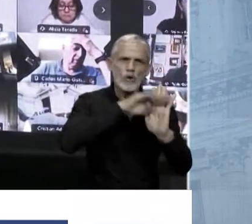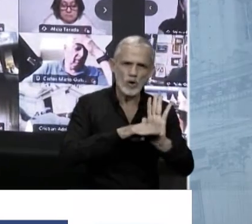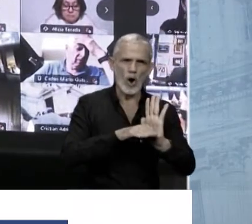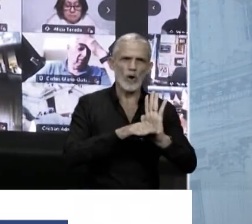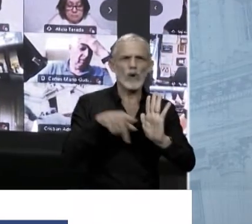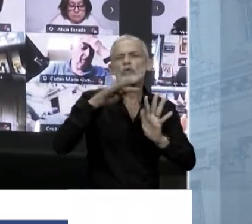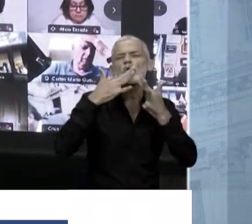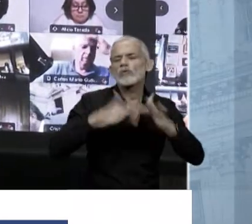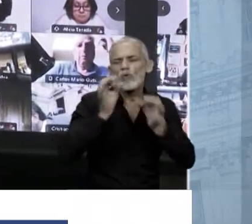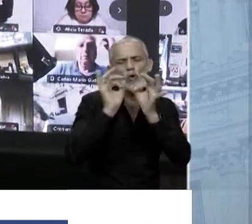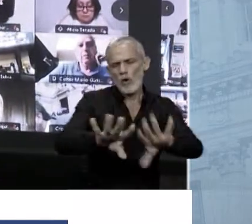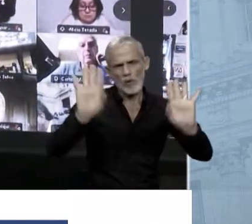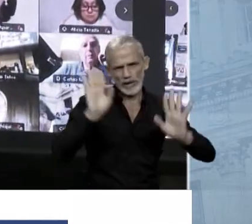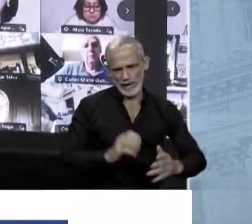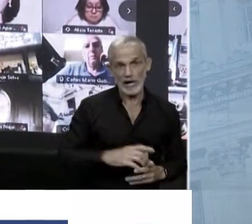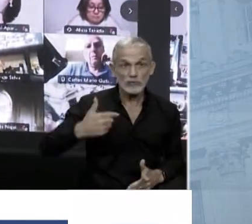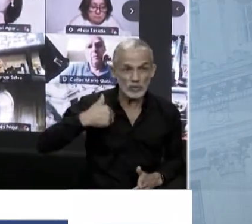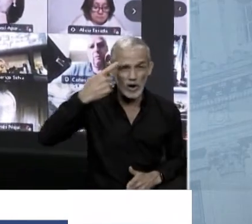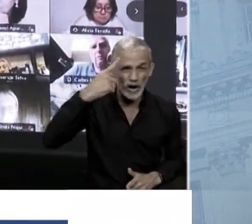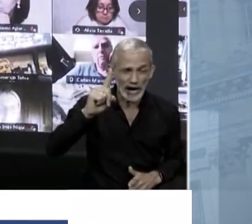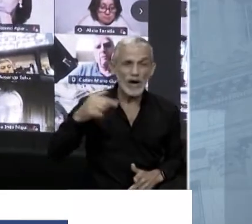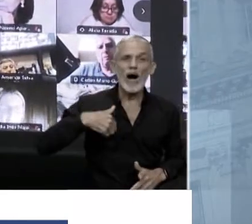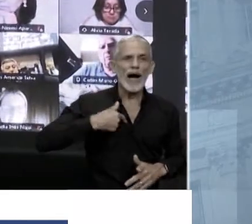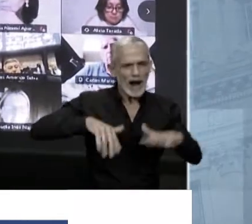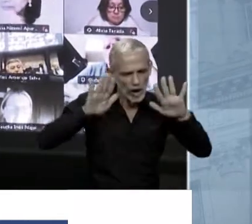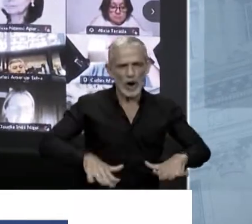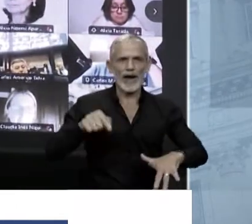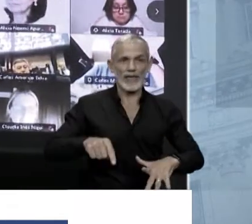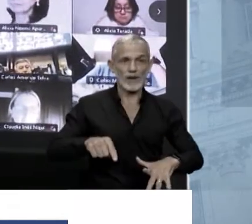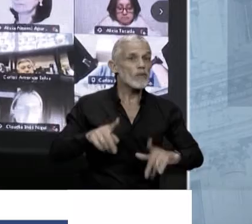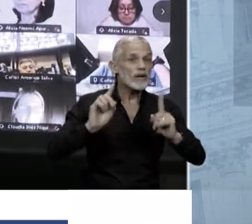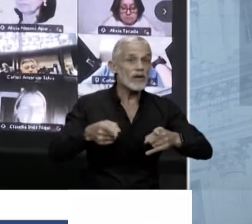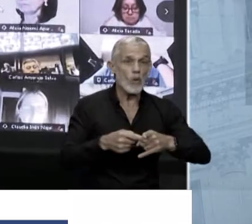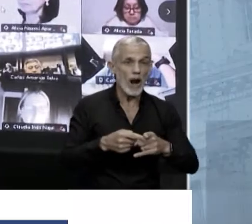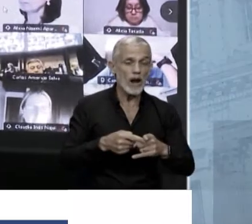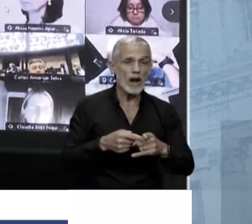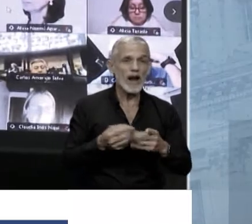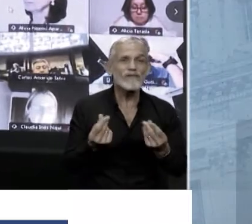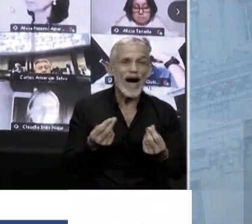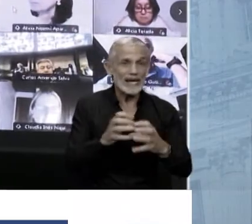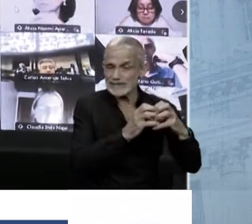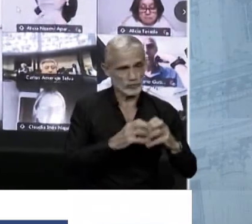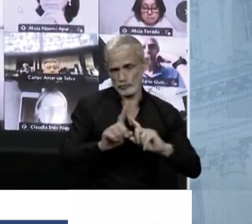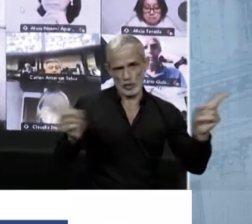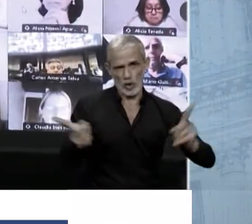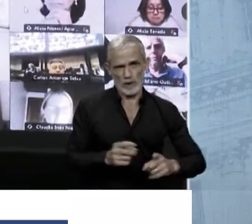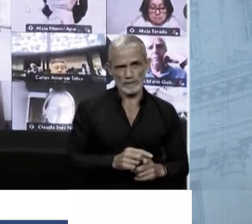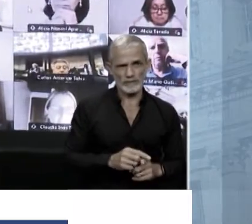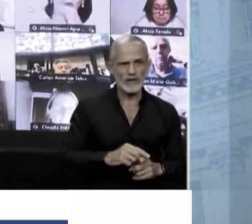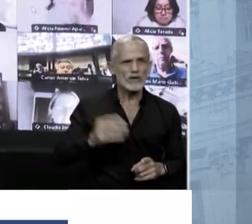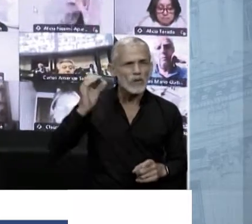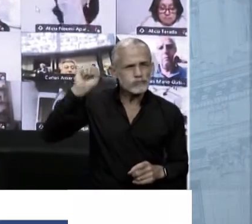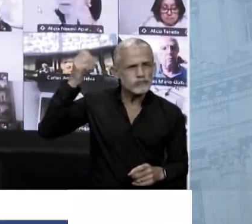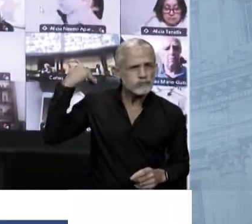la interpretación que quieran. Yo creo que no nos vamos a mover, pero no por eso lo vamos a legitimar, porque si con estos